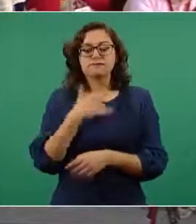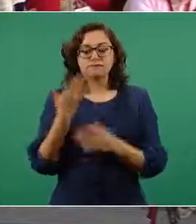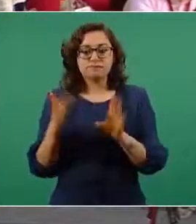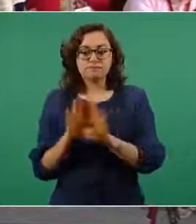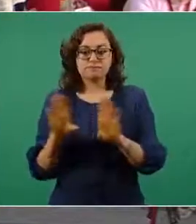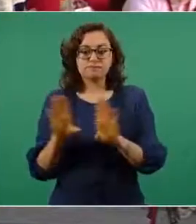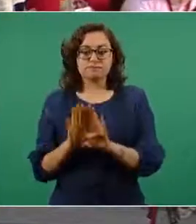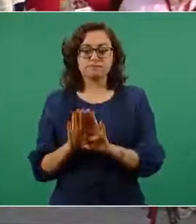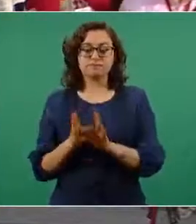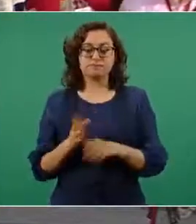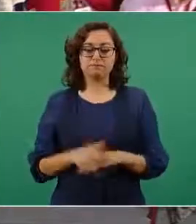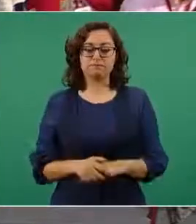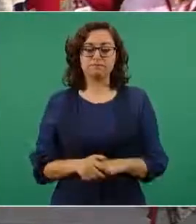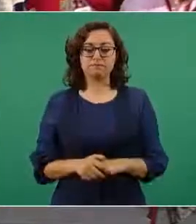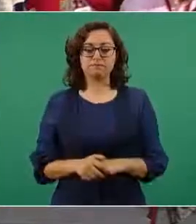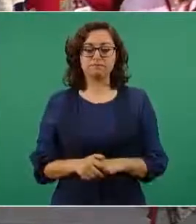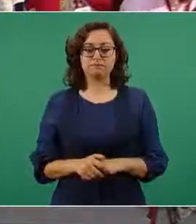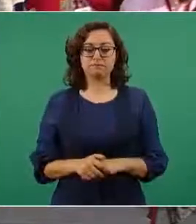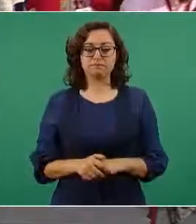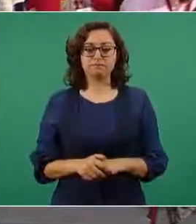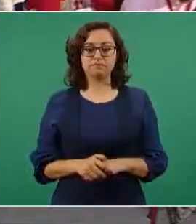niñas.